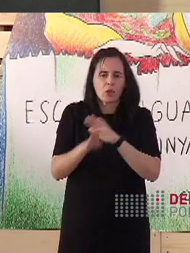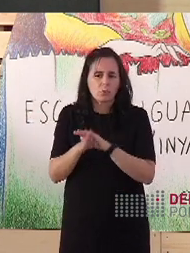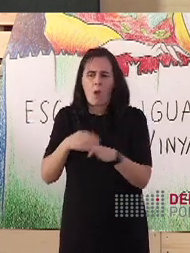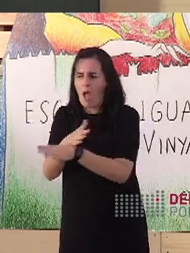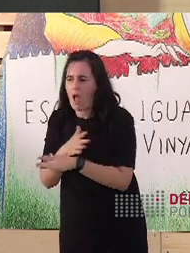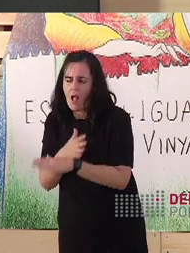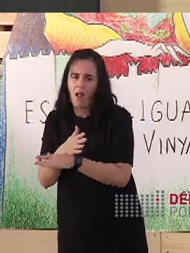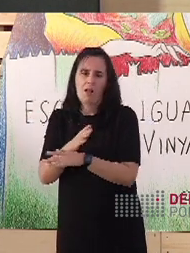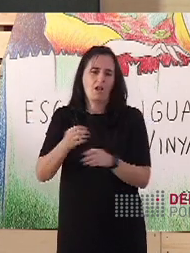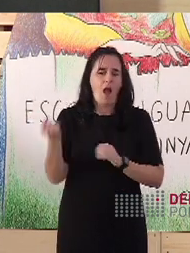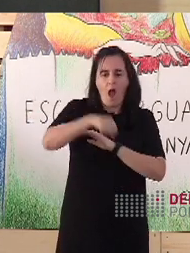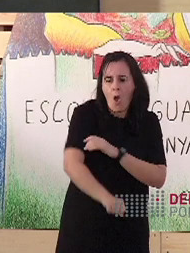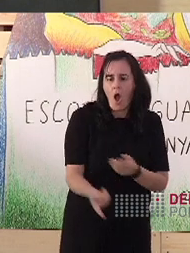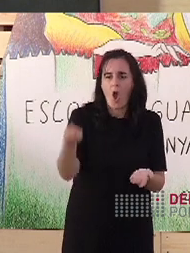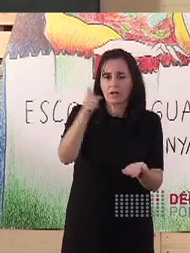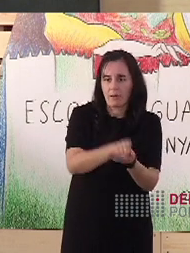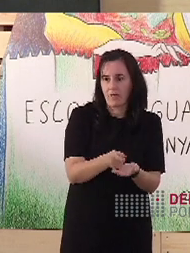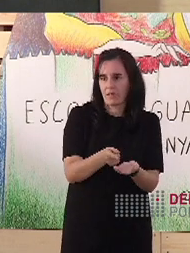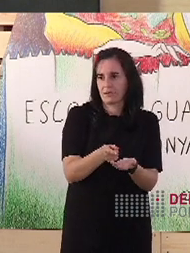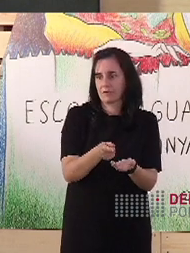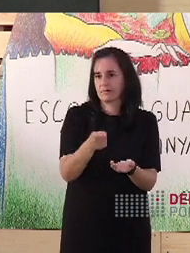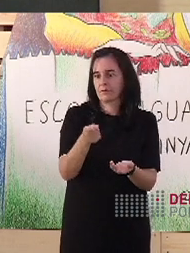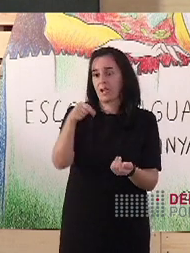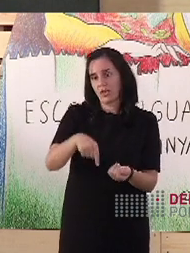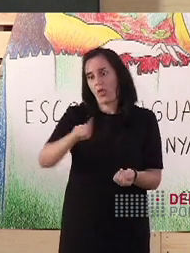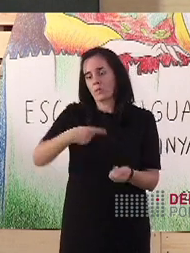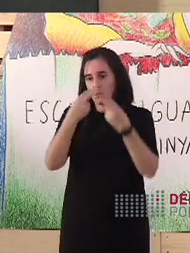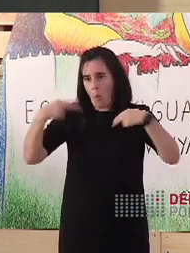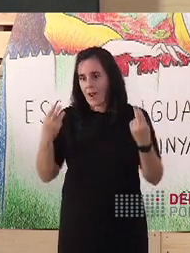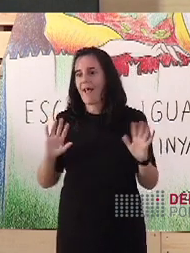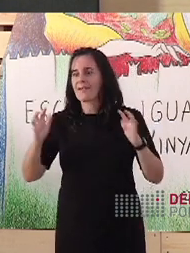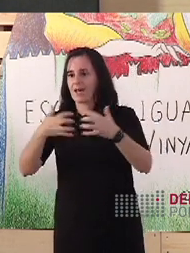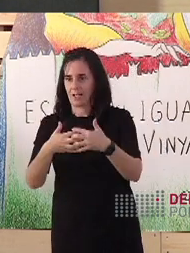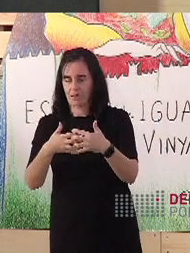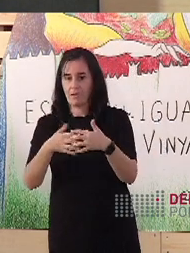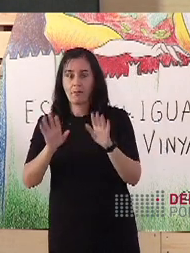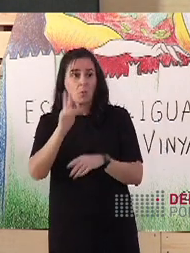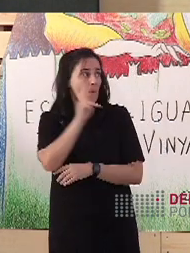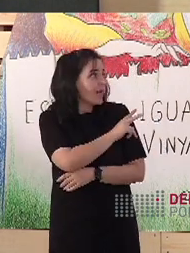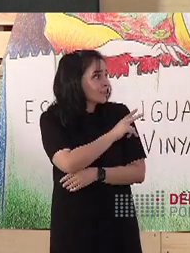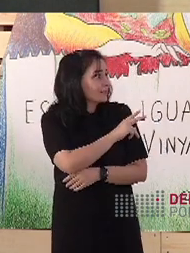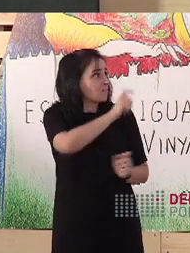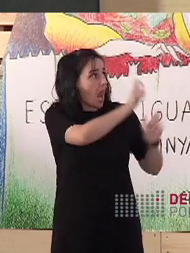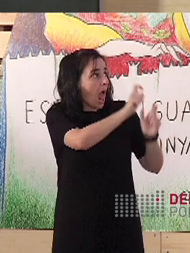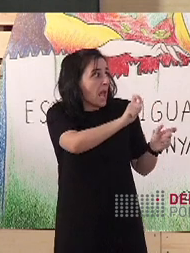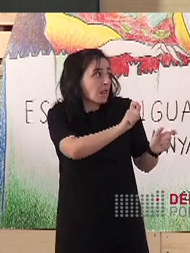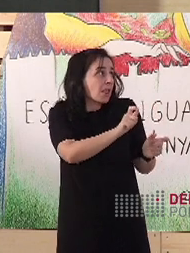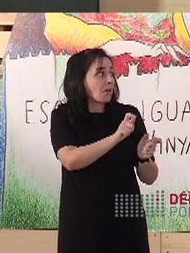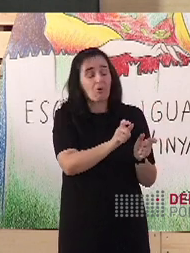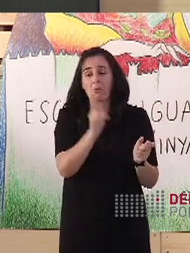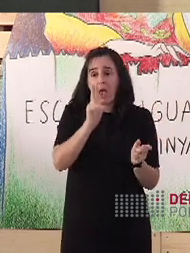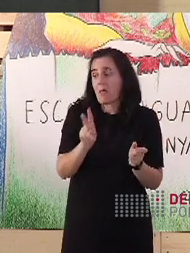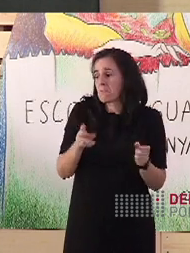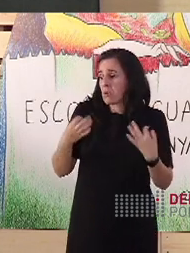esto está grabado y subido a internet. Pero lo más fuerte de todo es que, como bien podéis ver en la imagen, la gente no hace absolutamente nada. Y